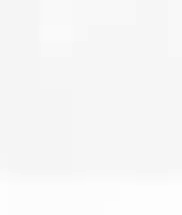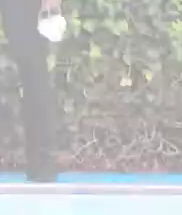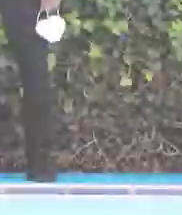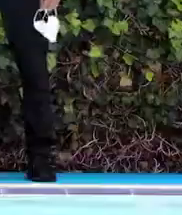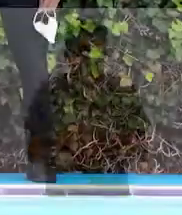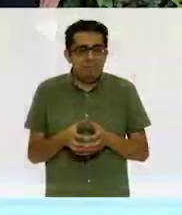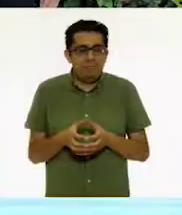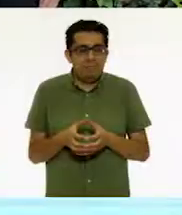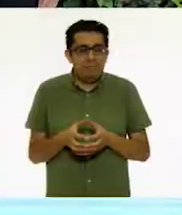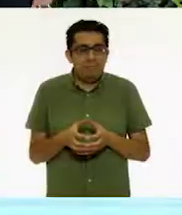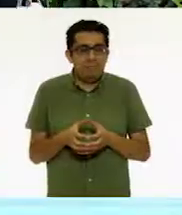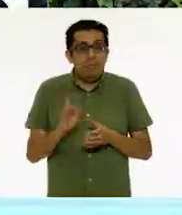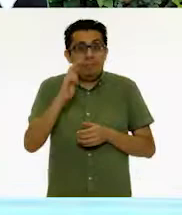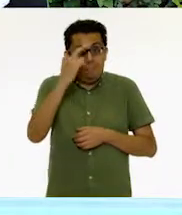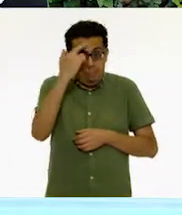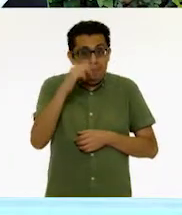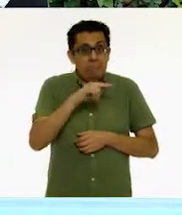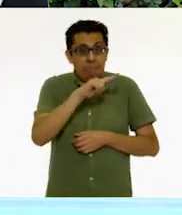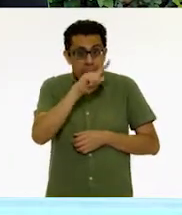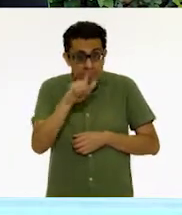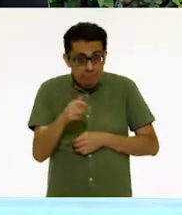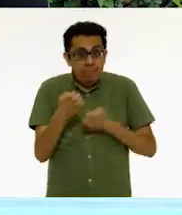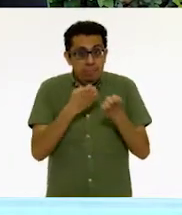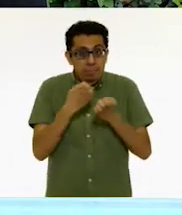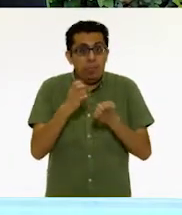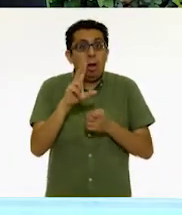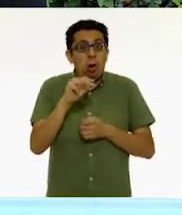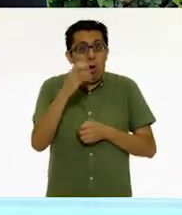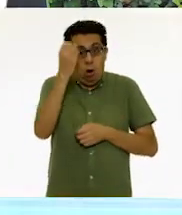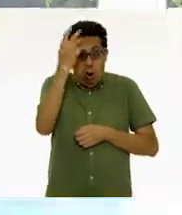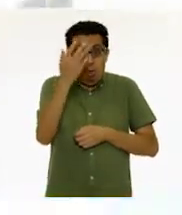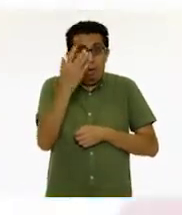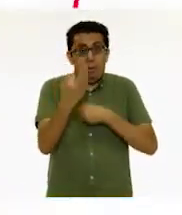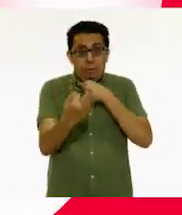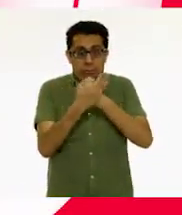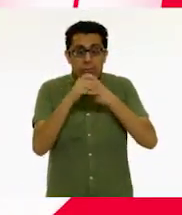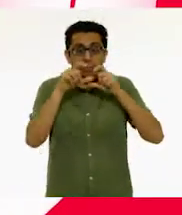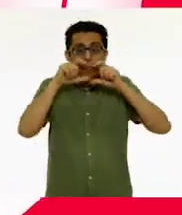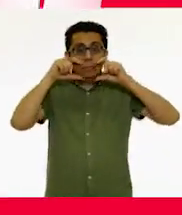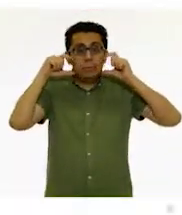descansamos, recuerda, al terminar la activación, no olvides la protección.